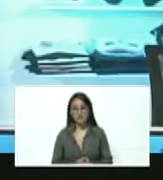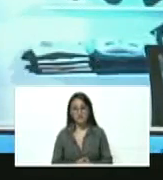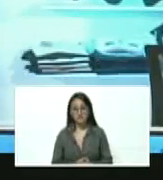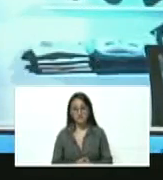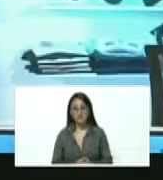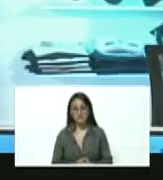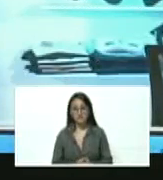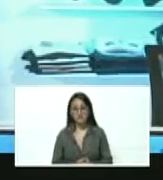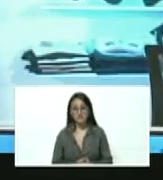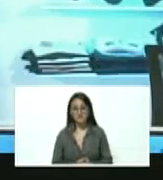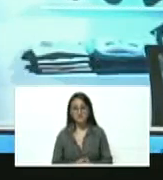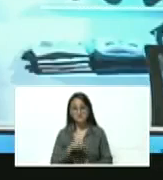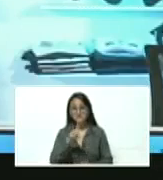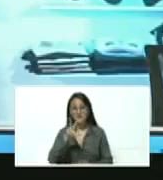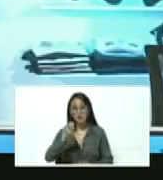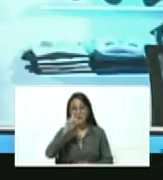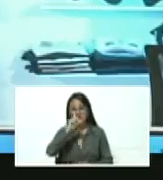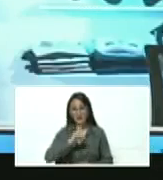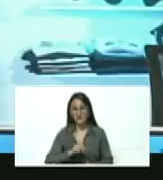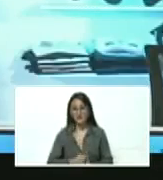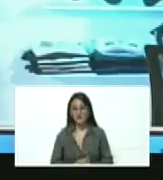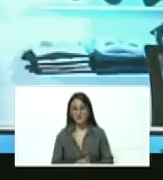paisano. 120 años.